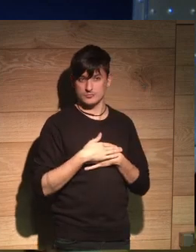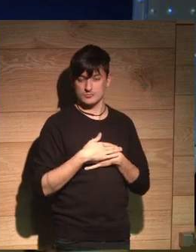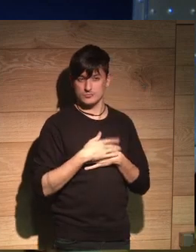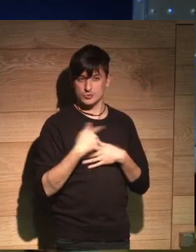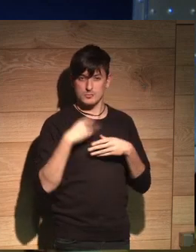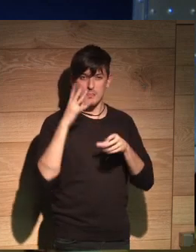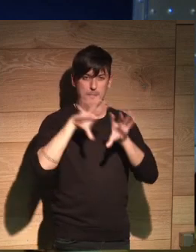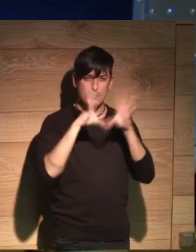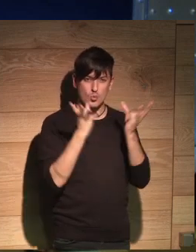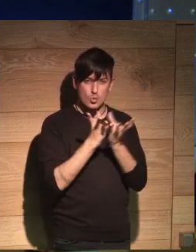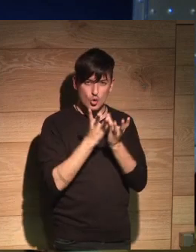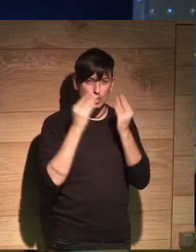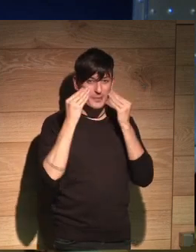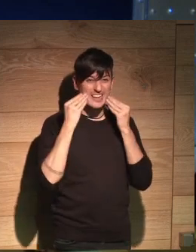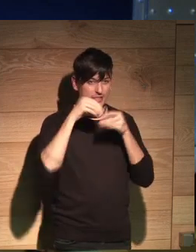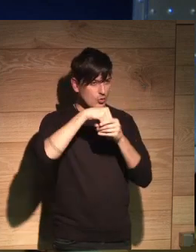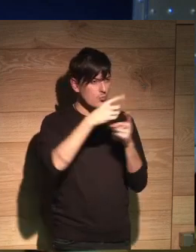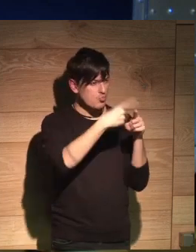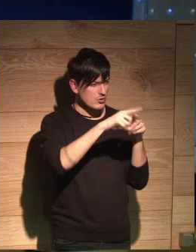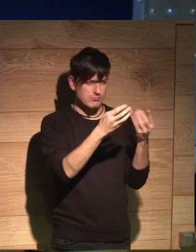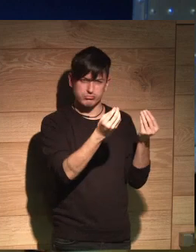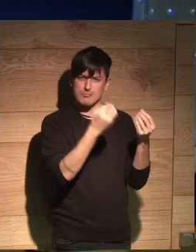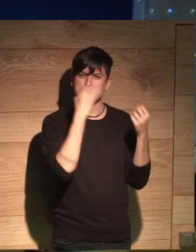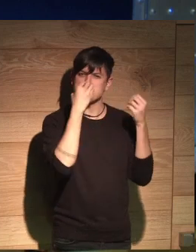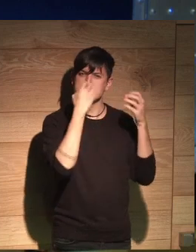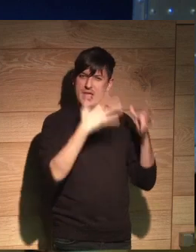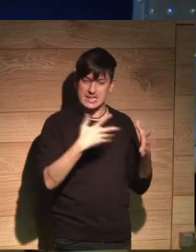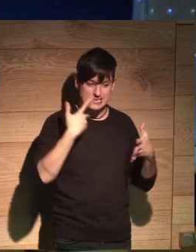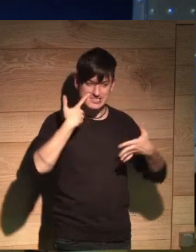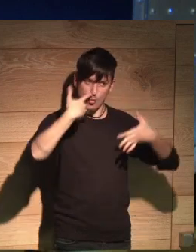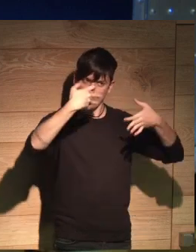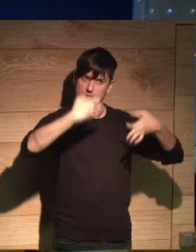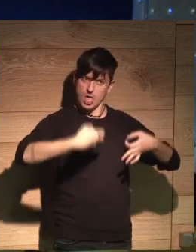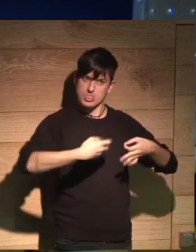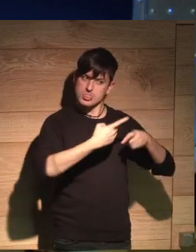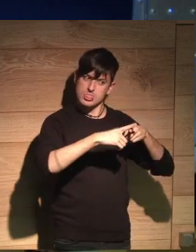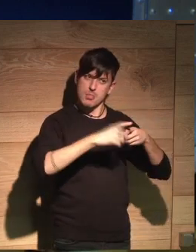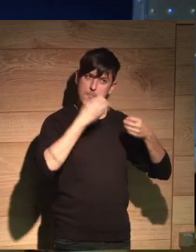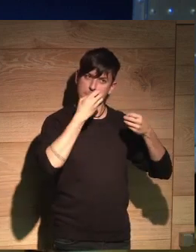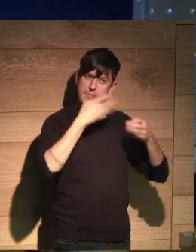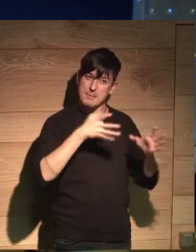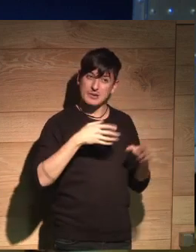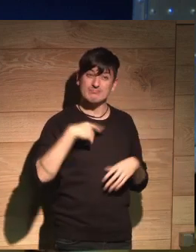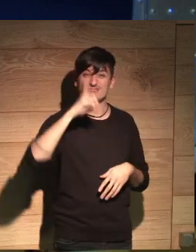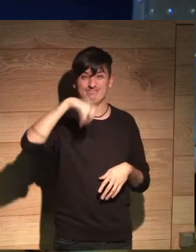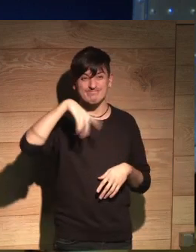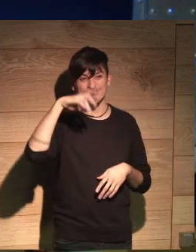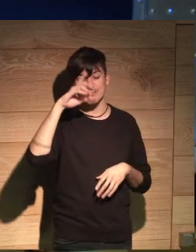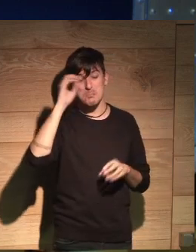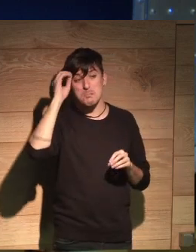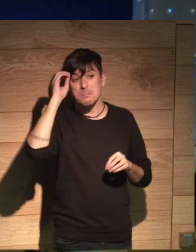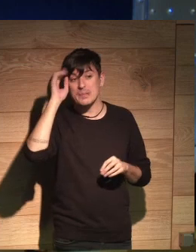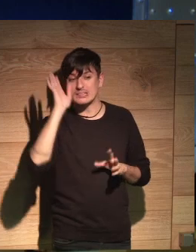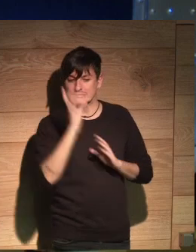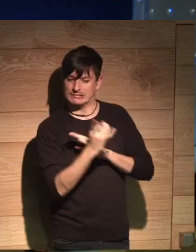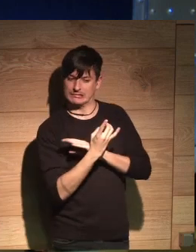de la cosmética hay muchas cosas que se están haciendo bien. Creo que sobre todo en seguridad de los cosméticos hay cosas que se están haciendo muy bien, pero creo que nos venden